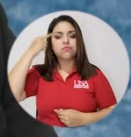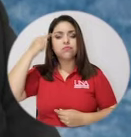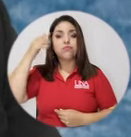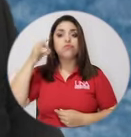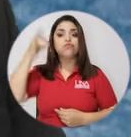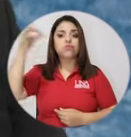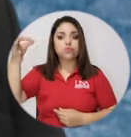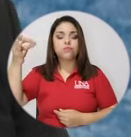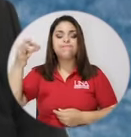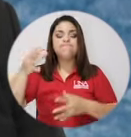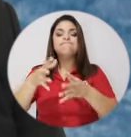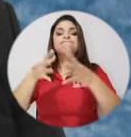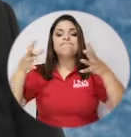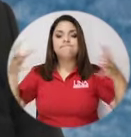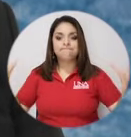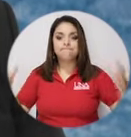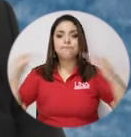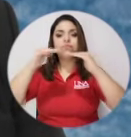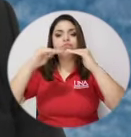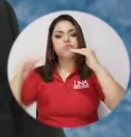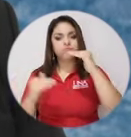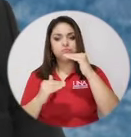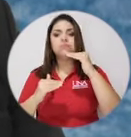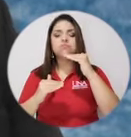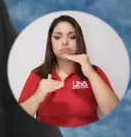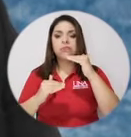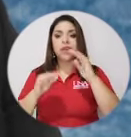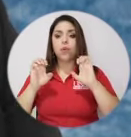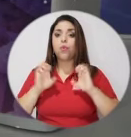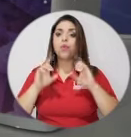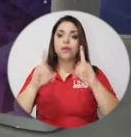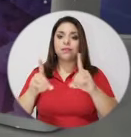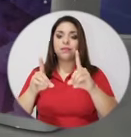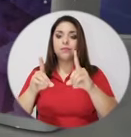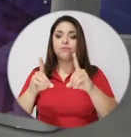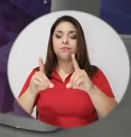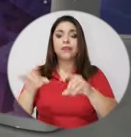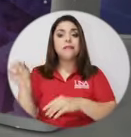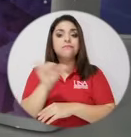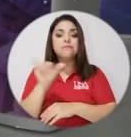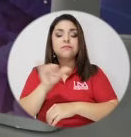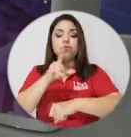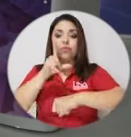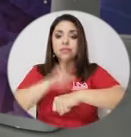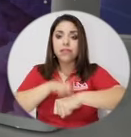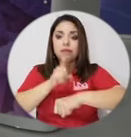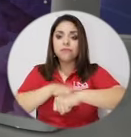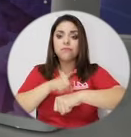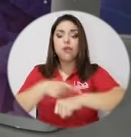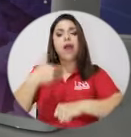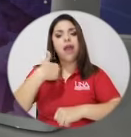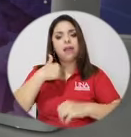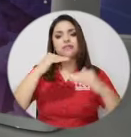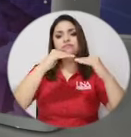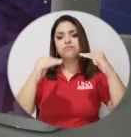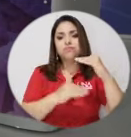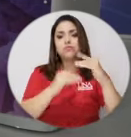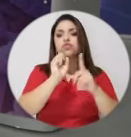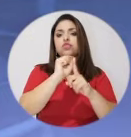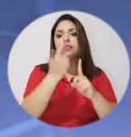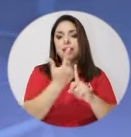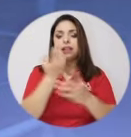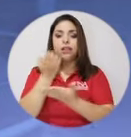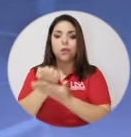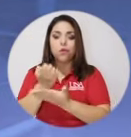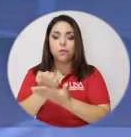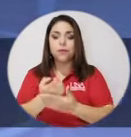un incremento de esta desigualdad educativa, lo cual a su vez predice un incremento en la desigualdad social y económica. Sobre